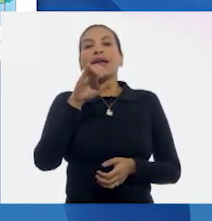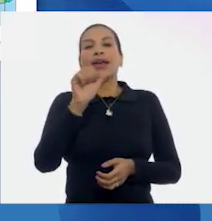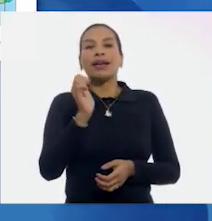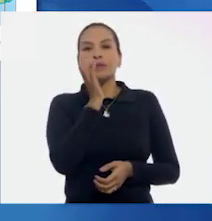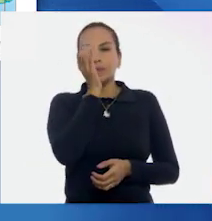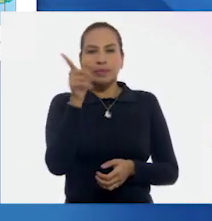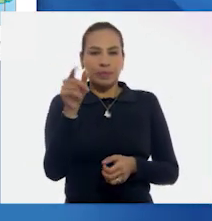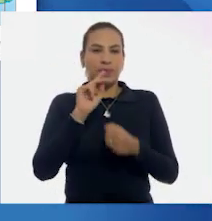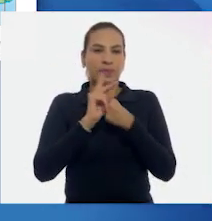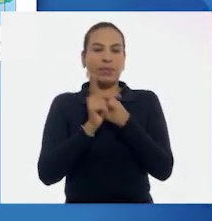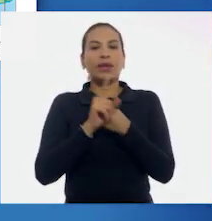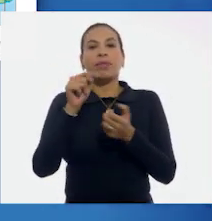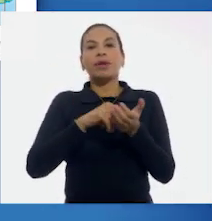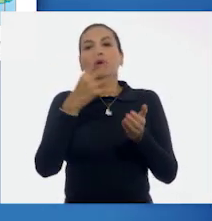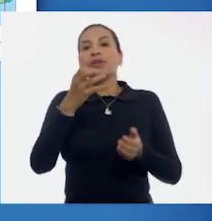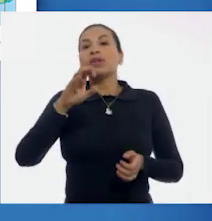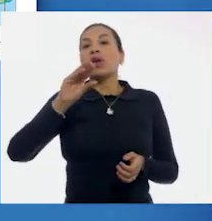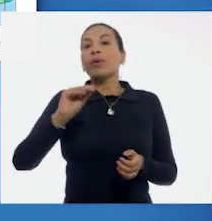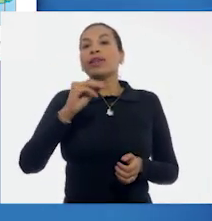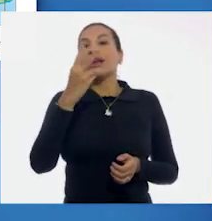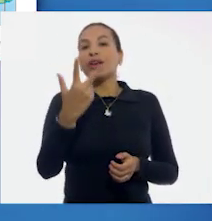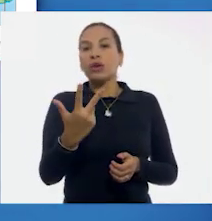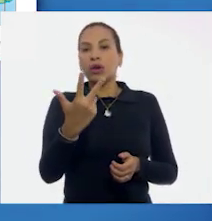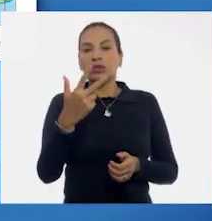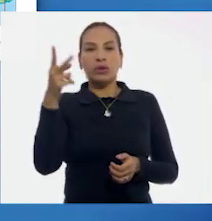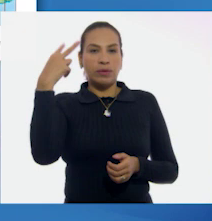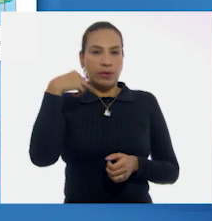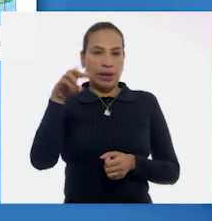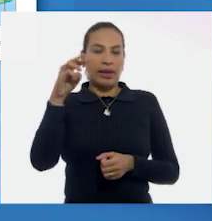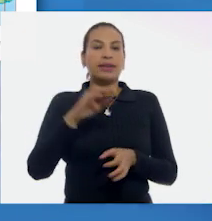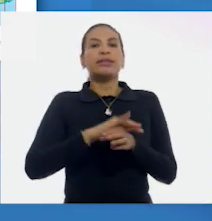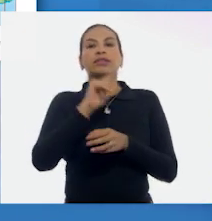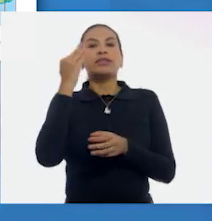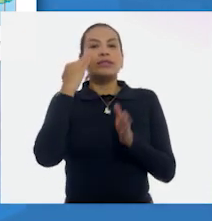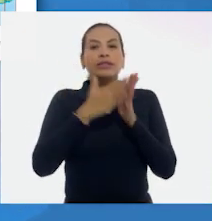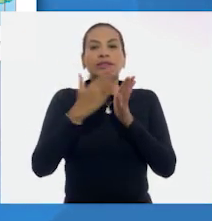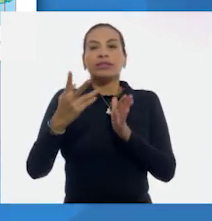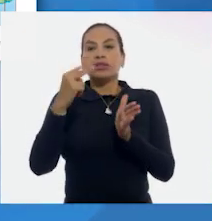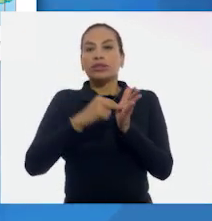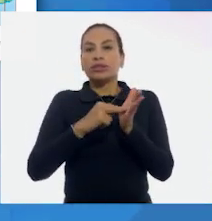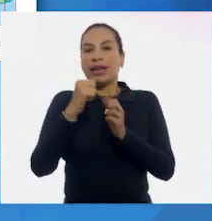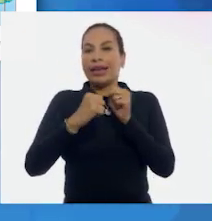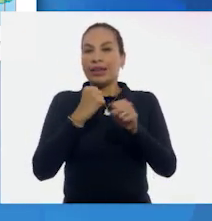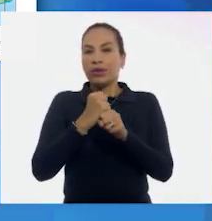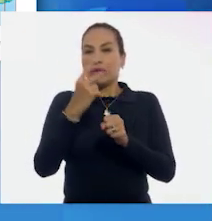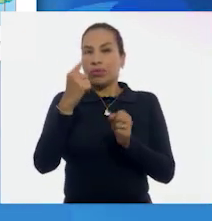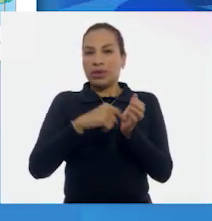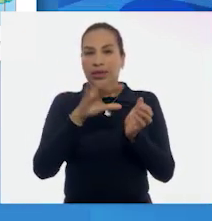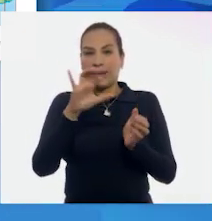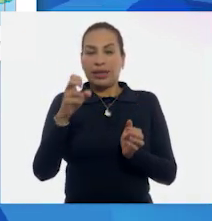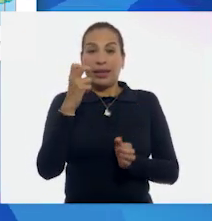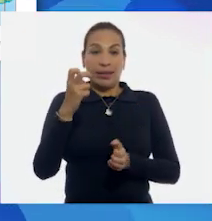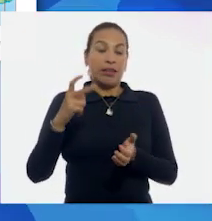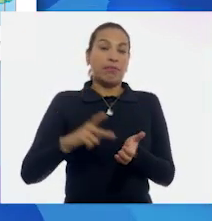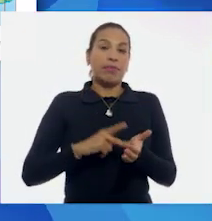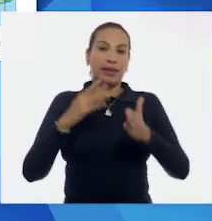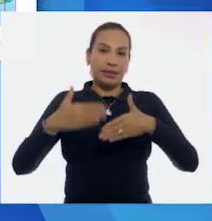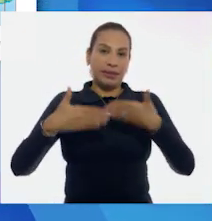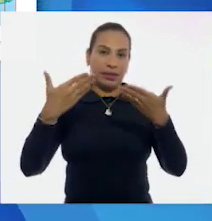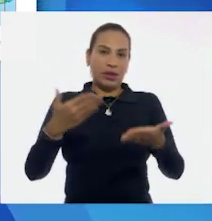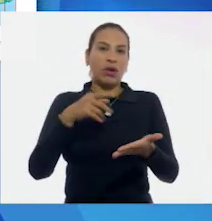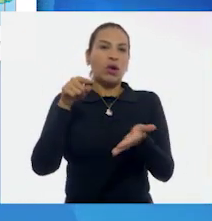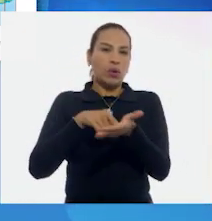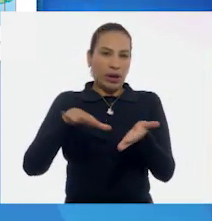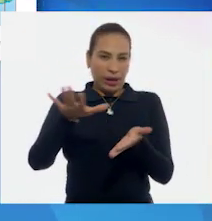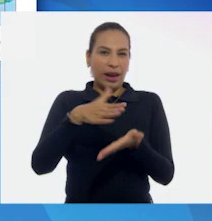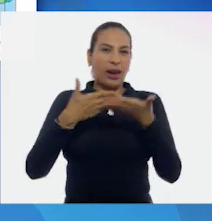viaje comenzó en 1498 y se prolongó 2 años, hasta el 1500. En esa ocasión llegó a la actual